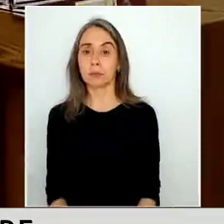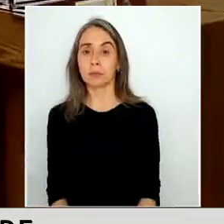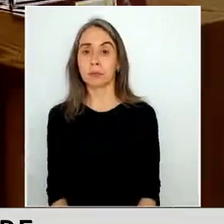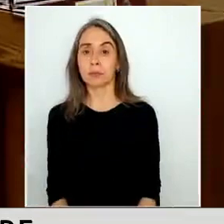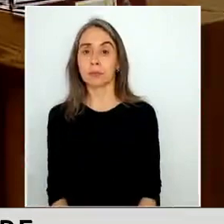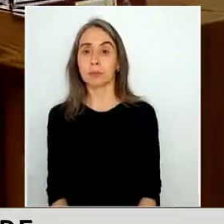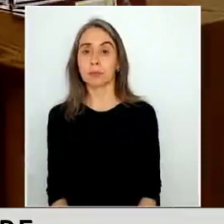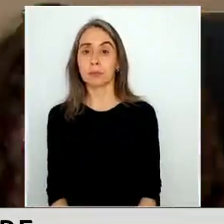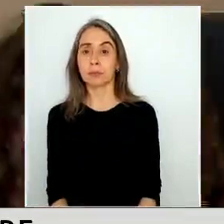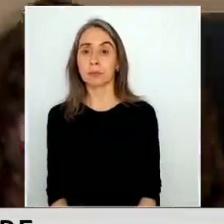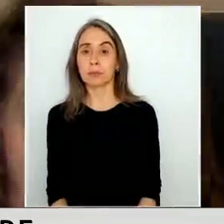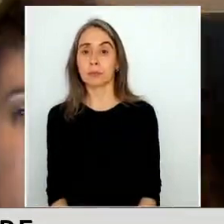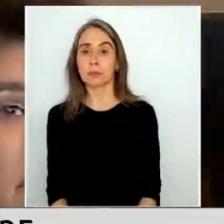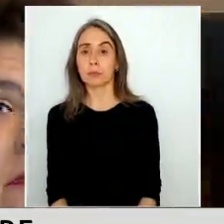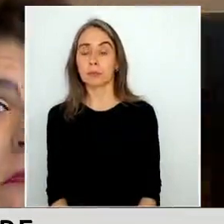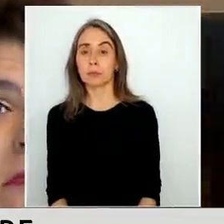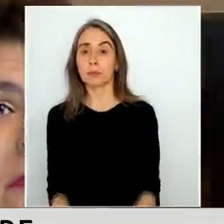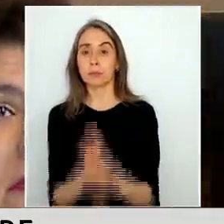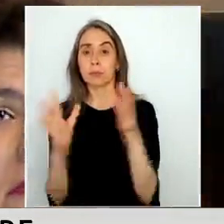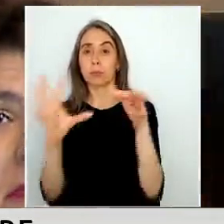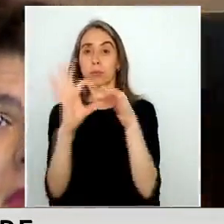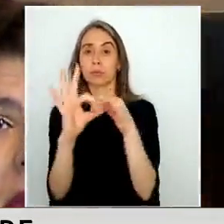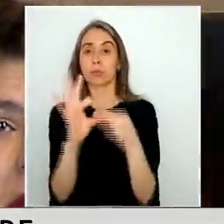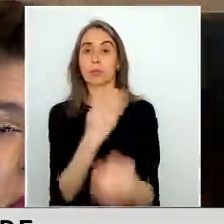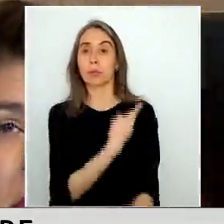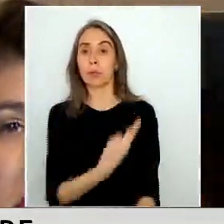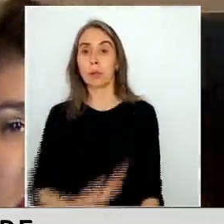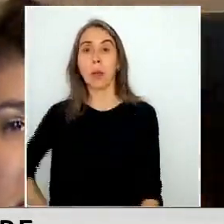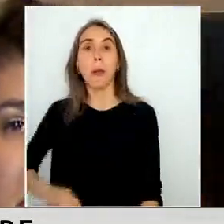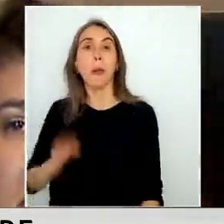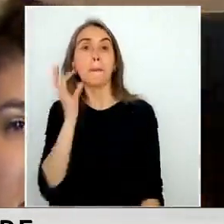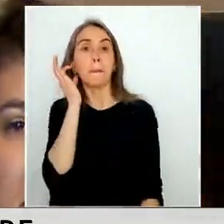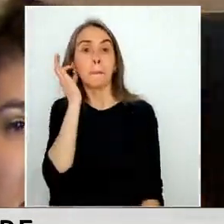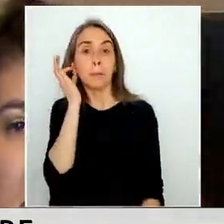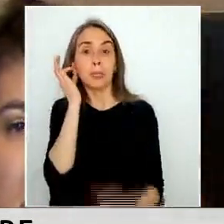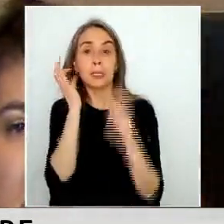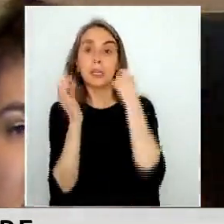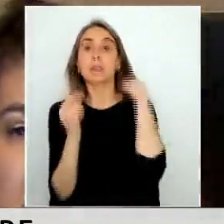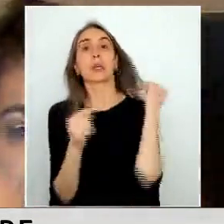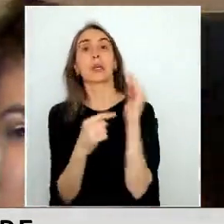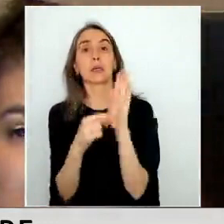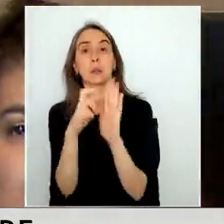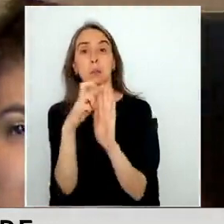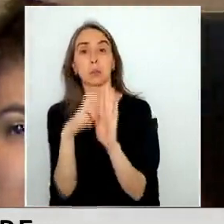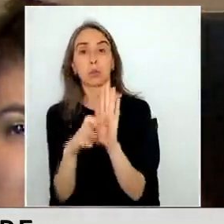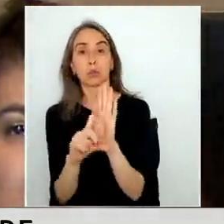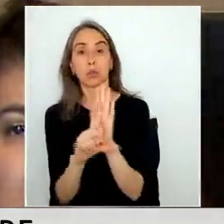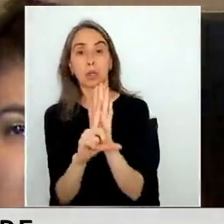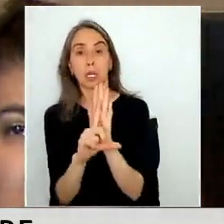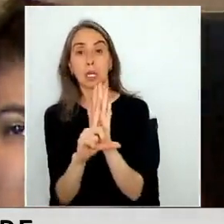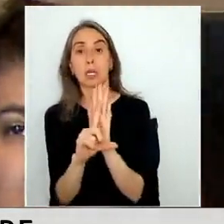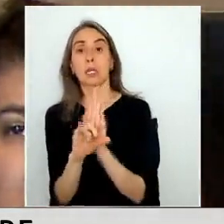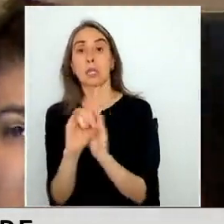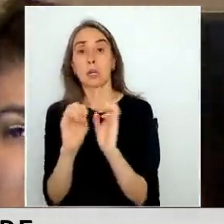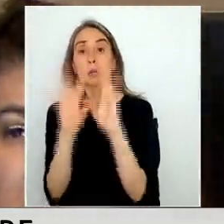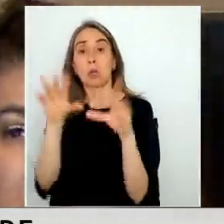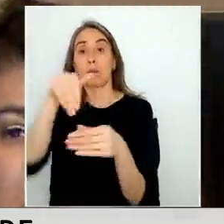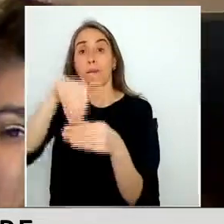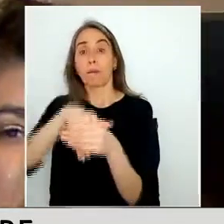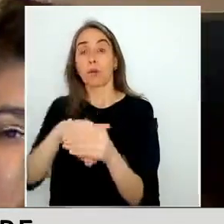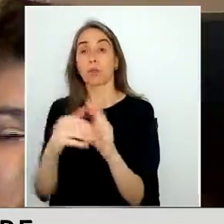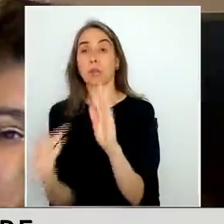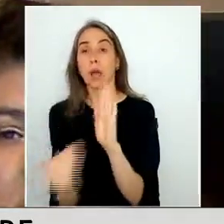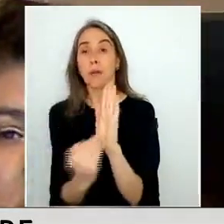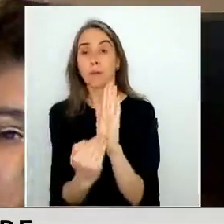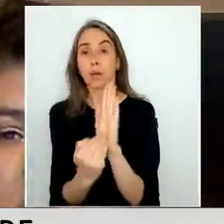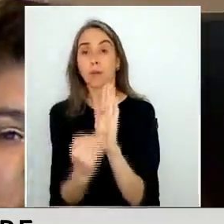palabra Muchas gracias presidenta Y en este proyecto claramente lo voy a votar a favor en materia